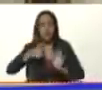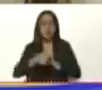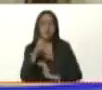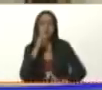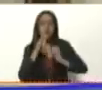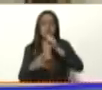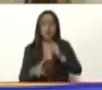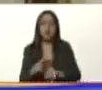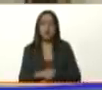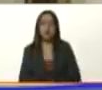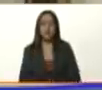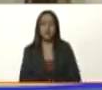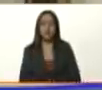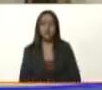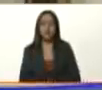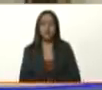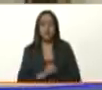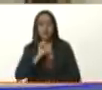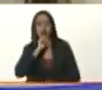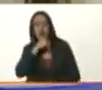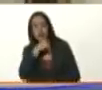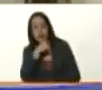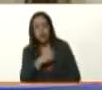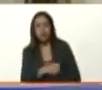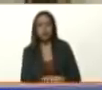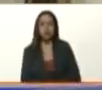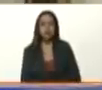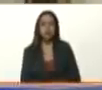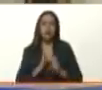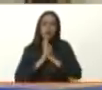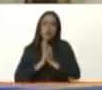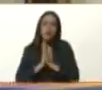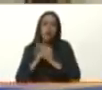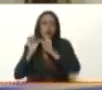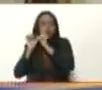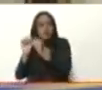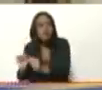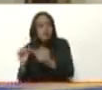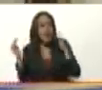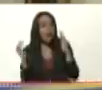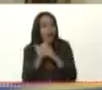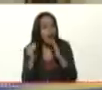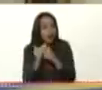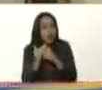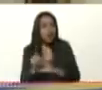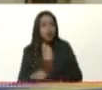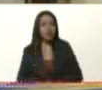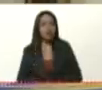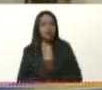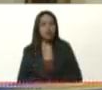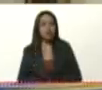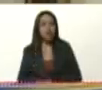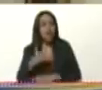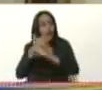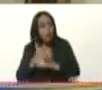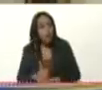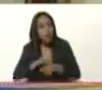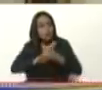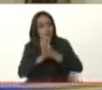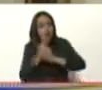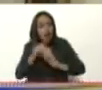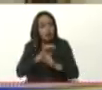información. Abuelos, abuelas, por favor quedarse en casa mientras pasa esto.